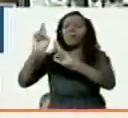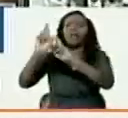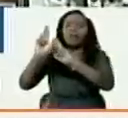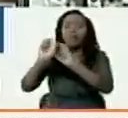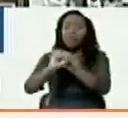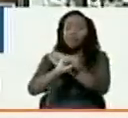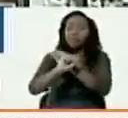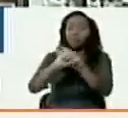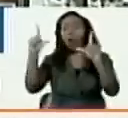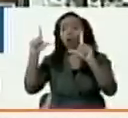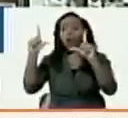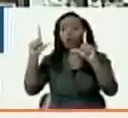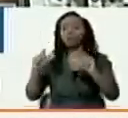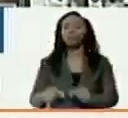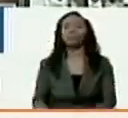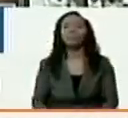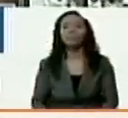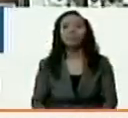impacto.